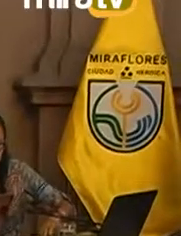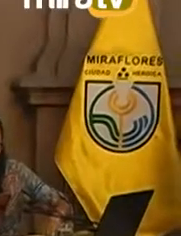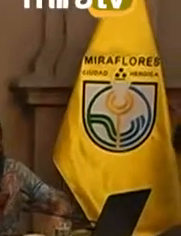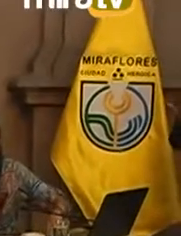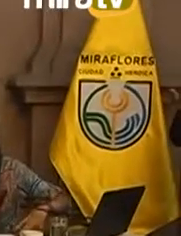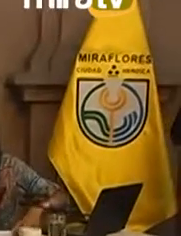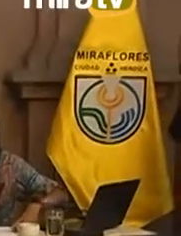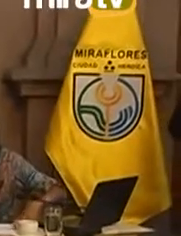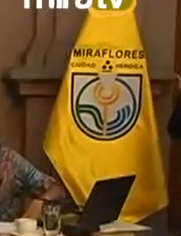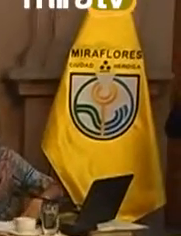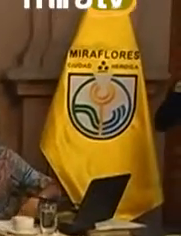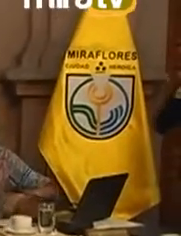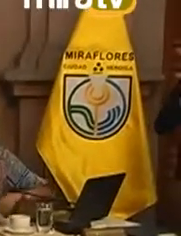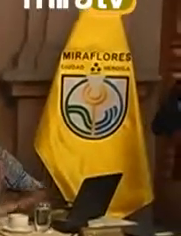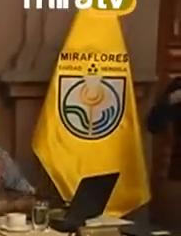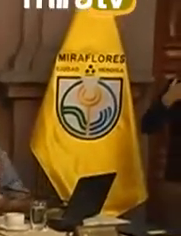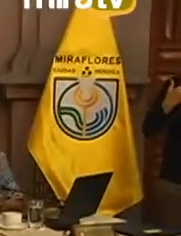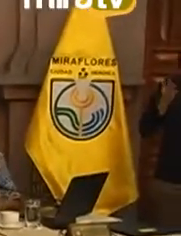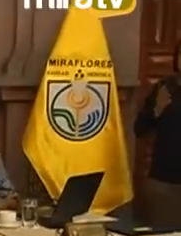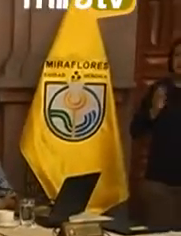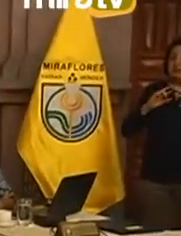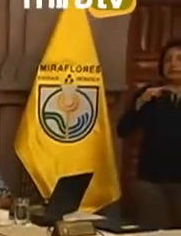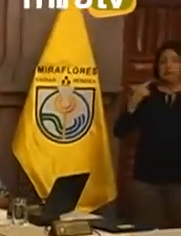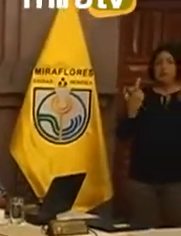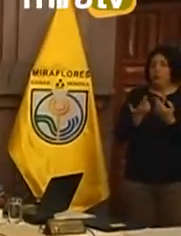a dar inicio a la sesión